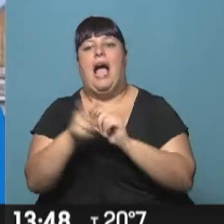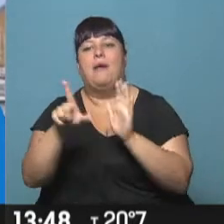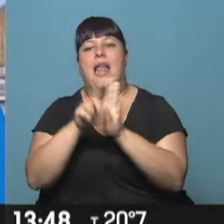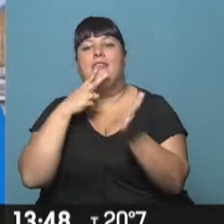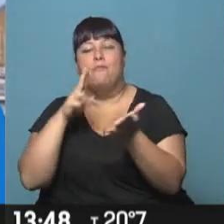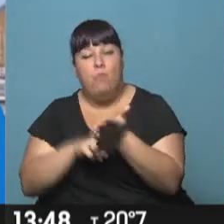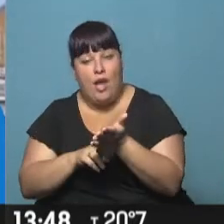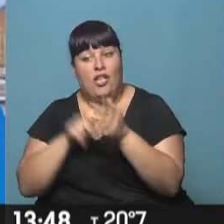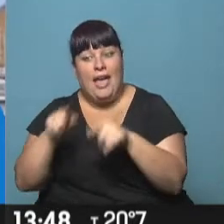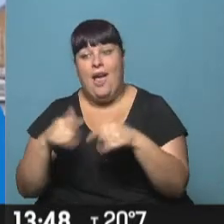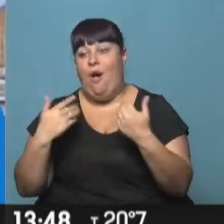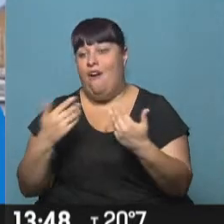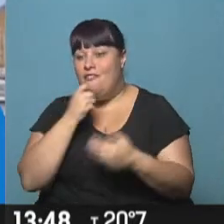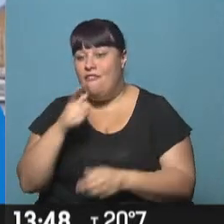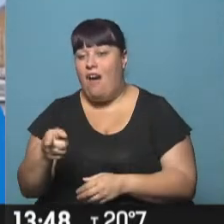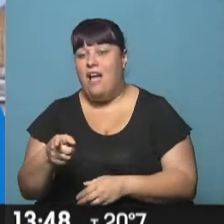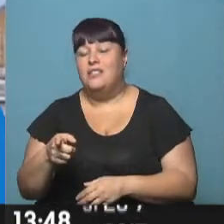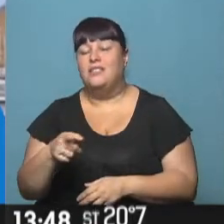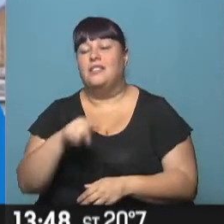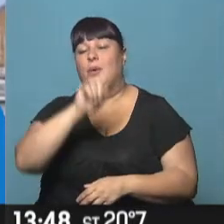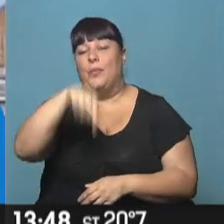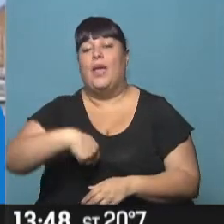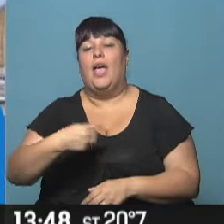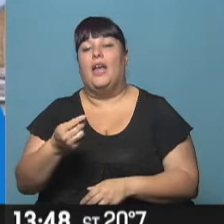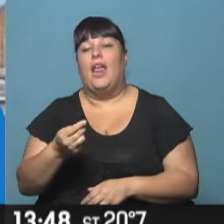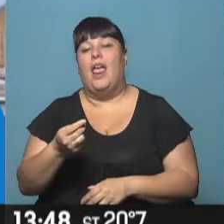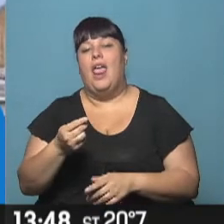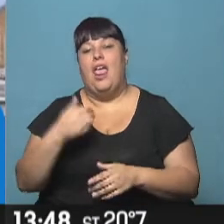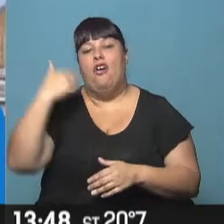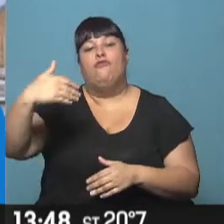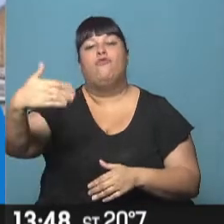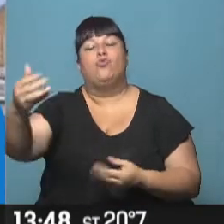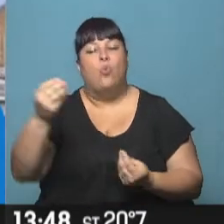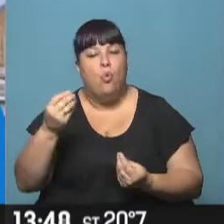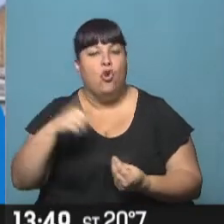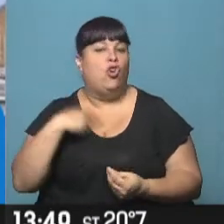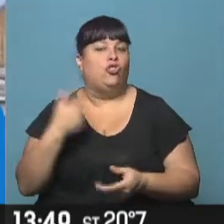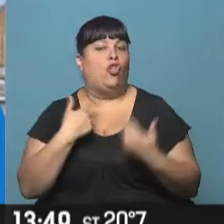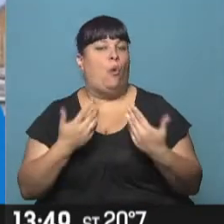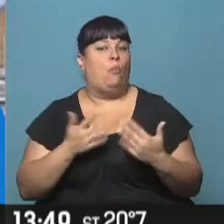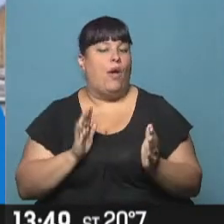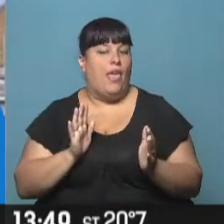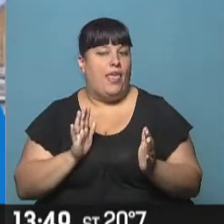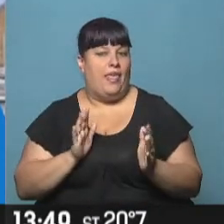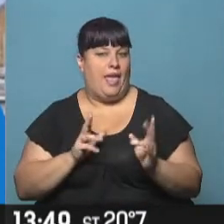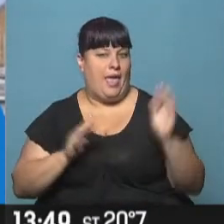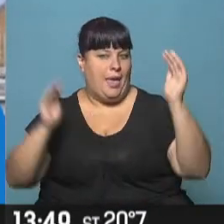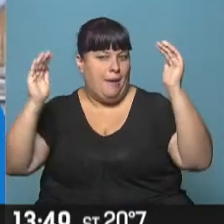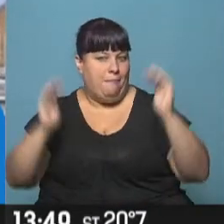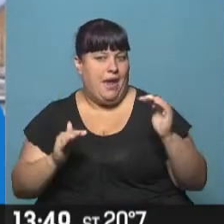tributaria, eso permite lograr un horizonte en donde podamos bajar